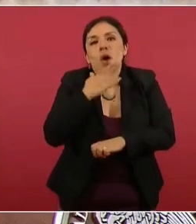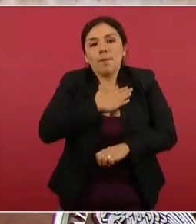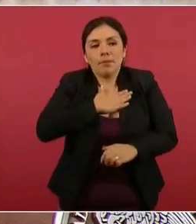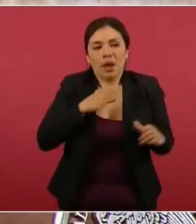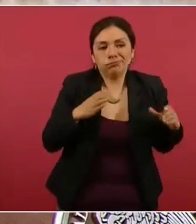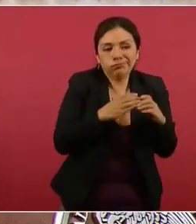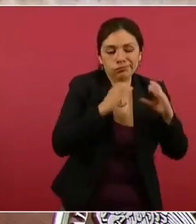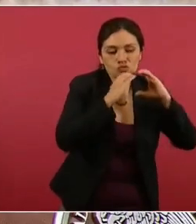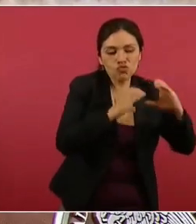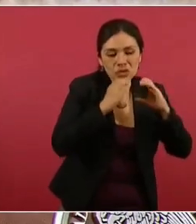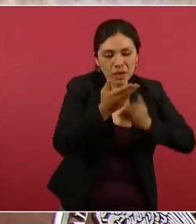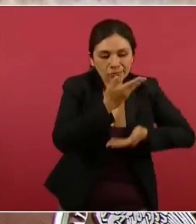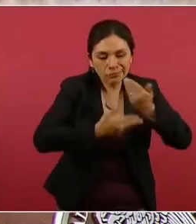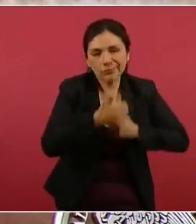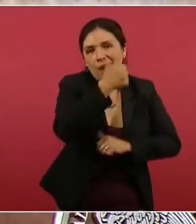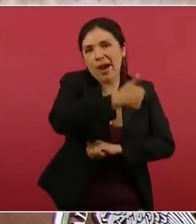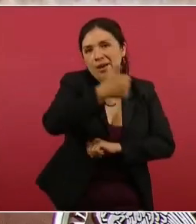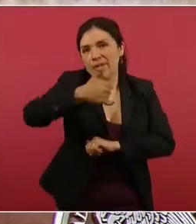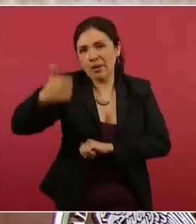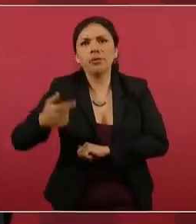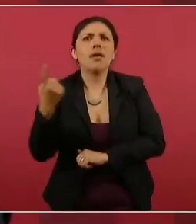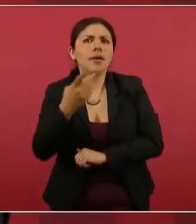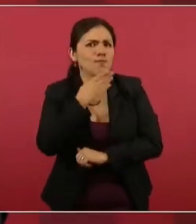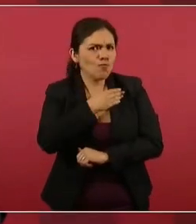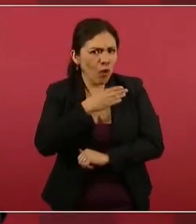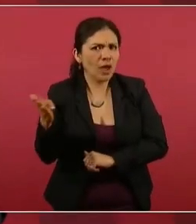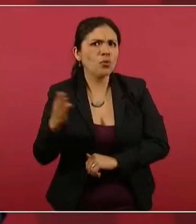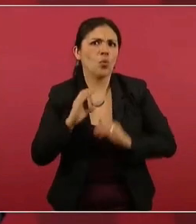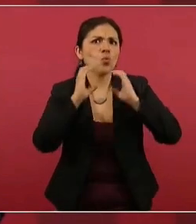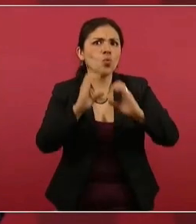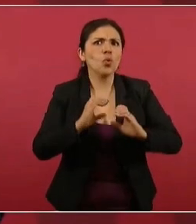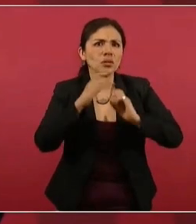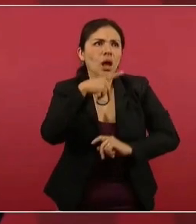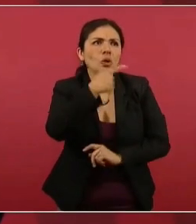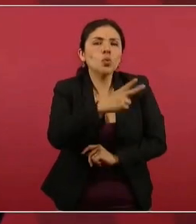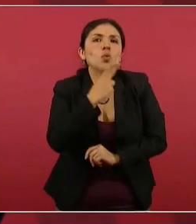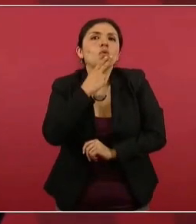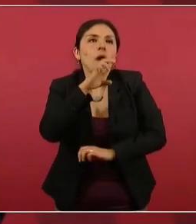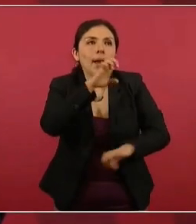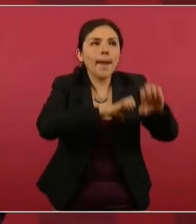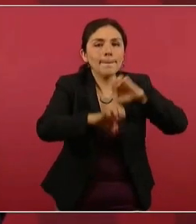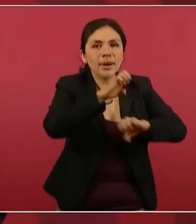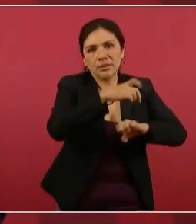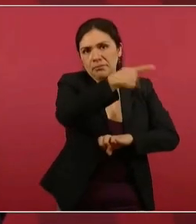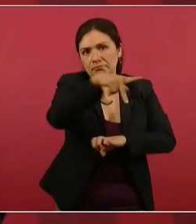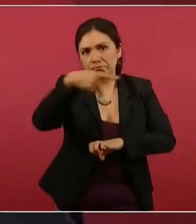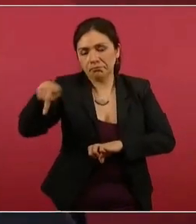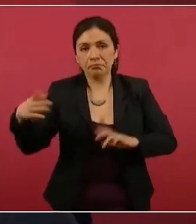cuidan sus empresas,